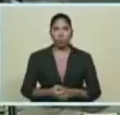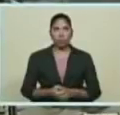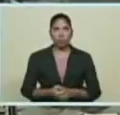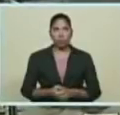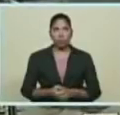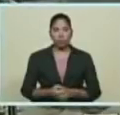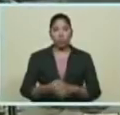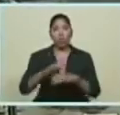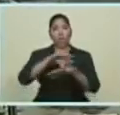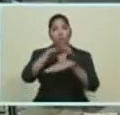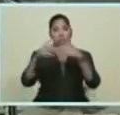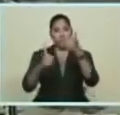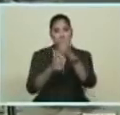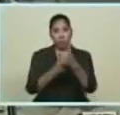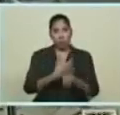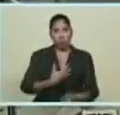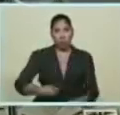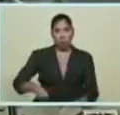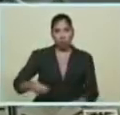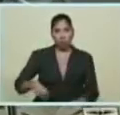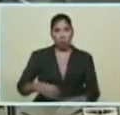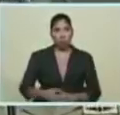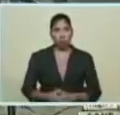compañero vicepresidente ejecutivo,